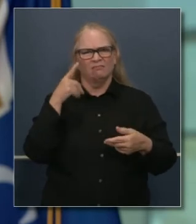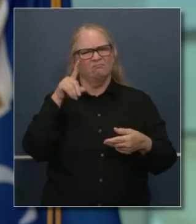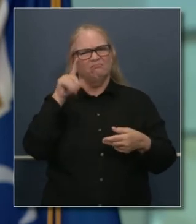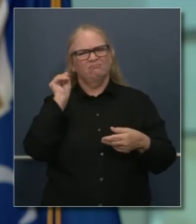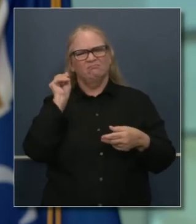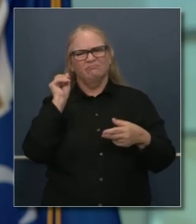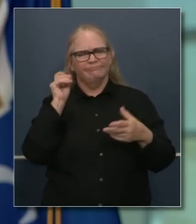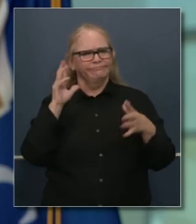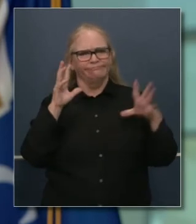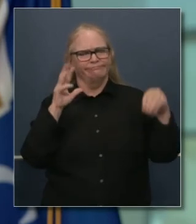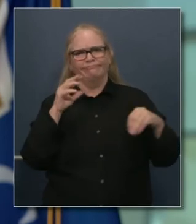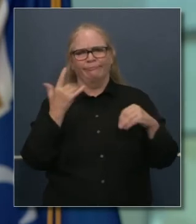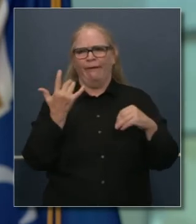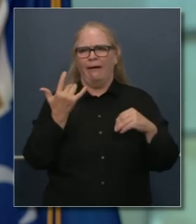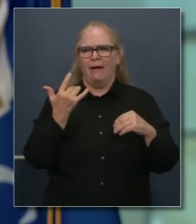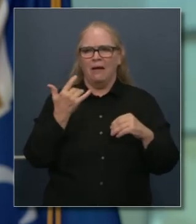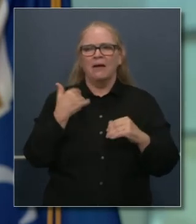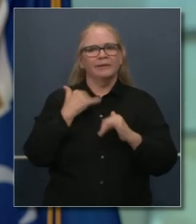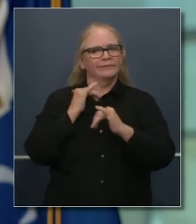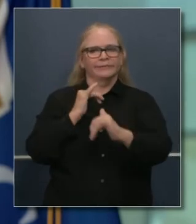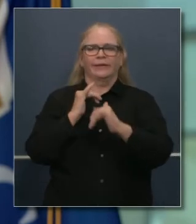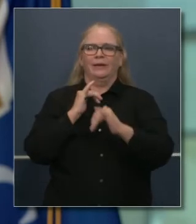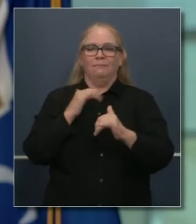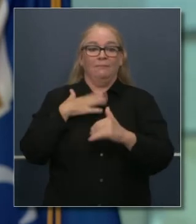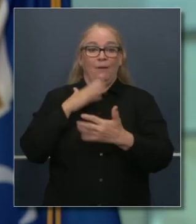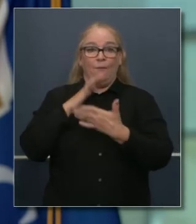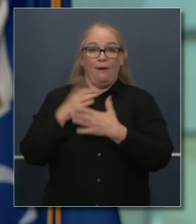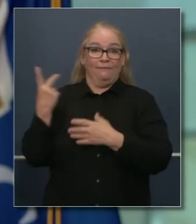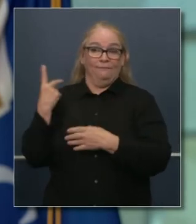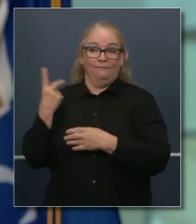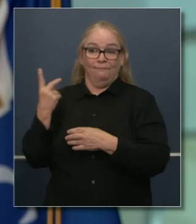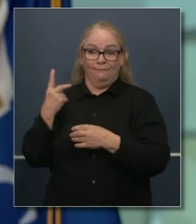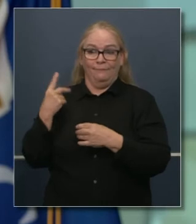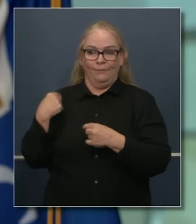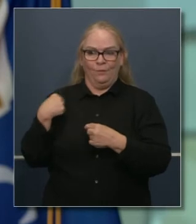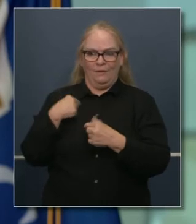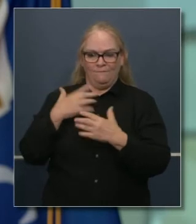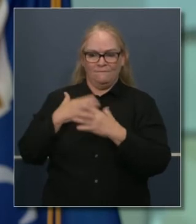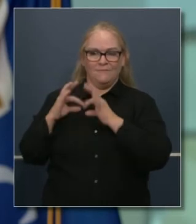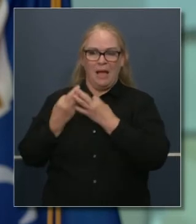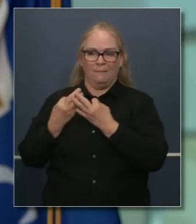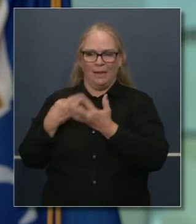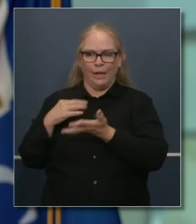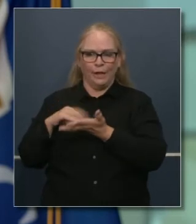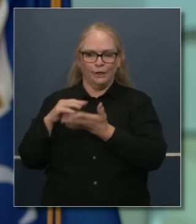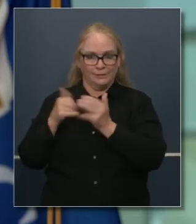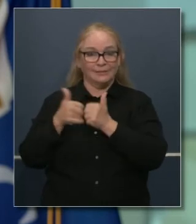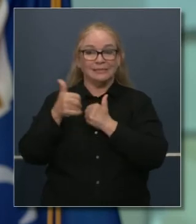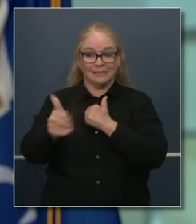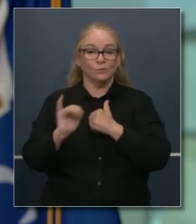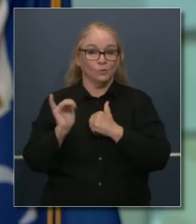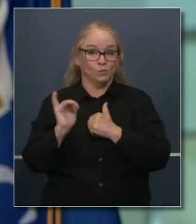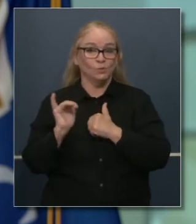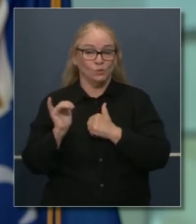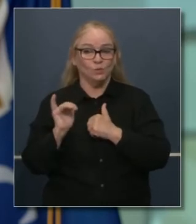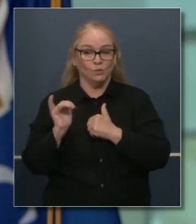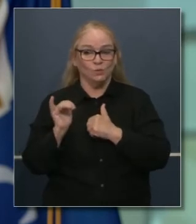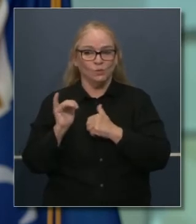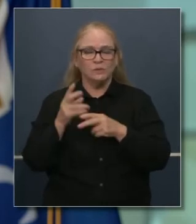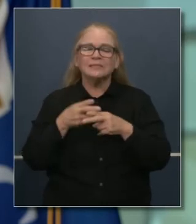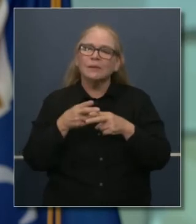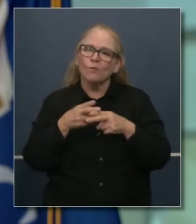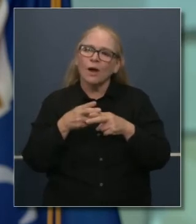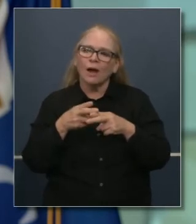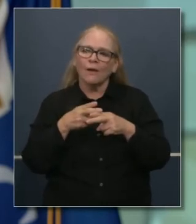que mi esposa y yo teníamos también respecto a cómo se prepara la gente para aprendizaje a distancia esto es muy temporal